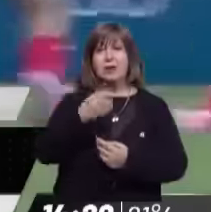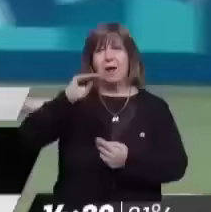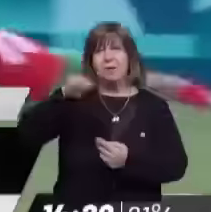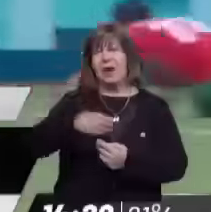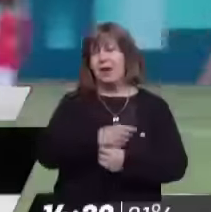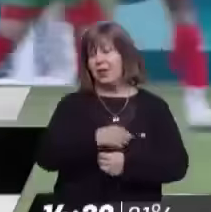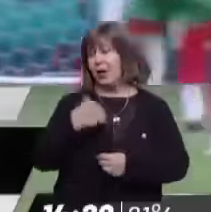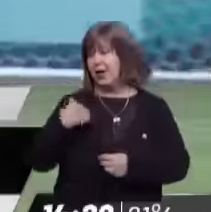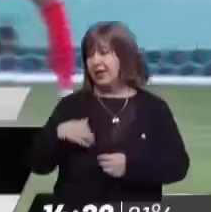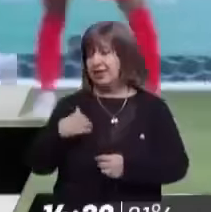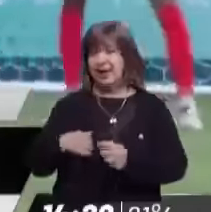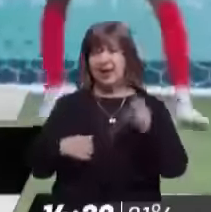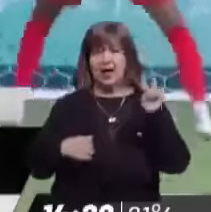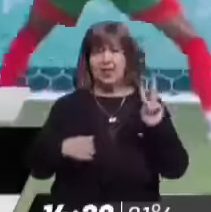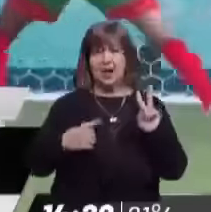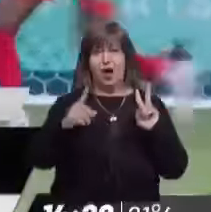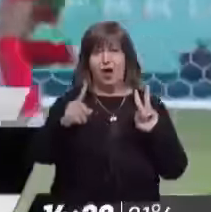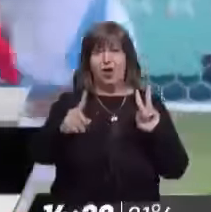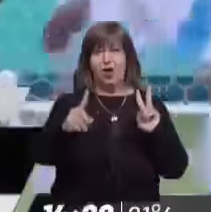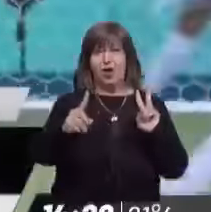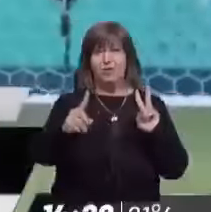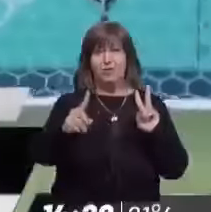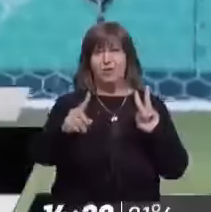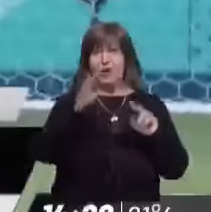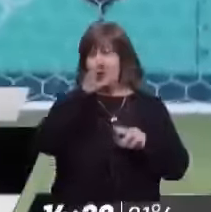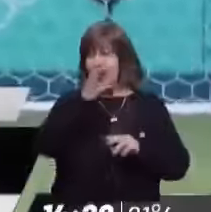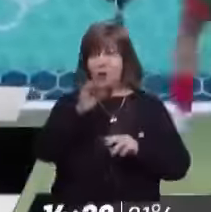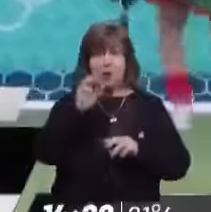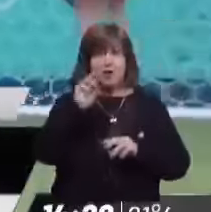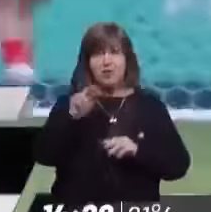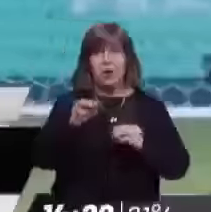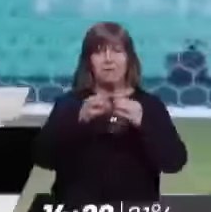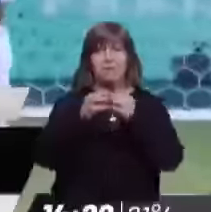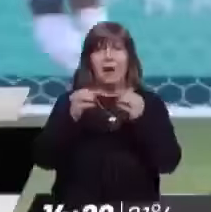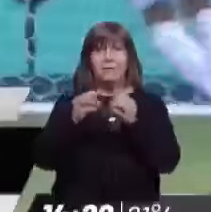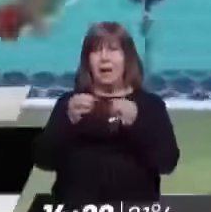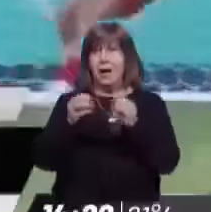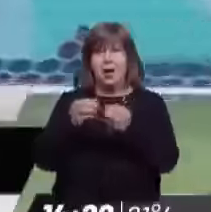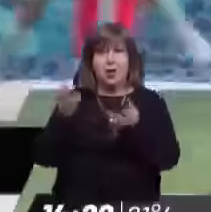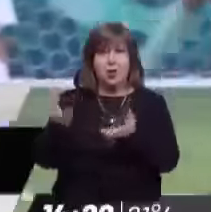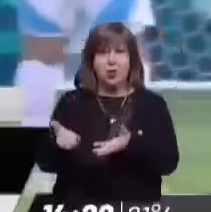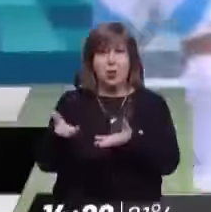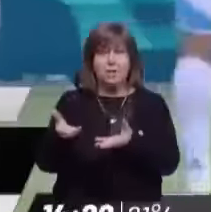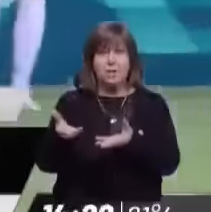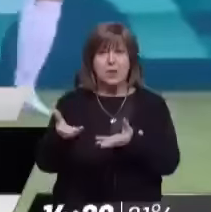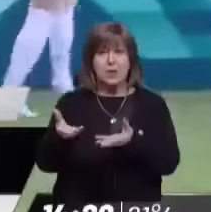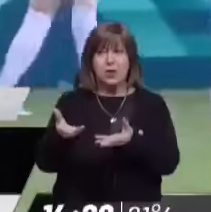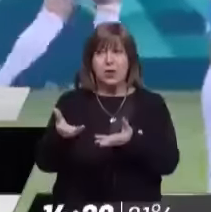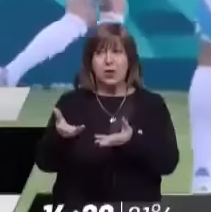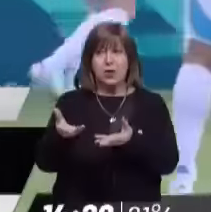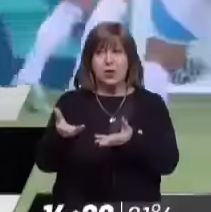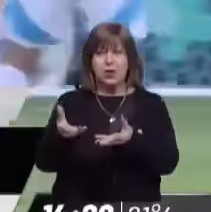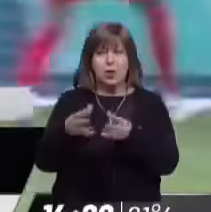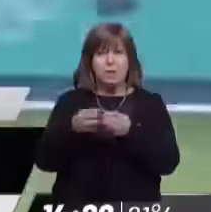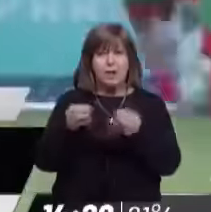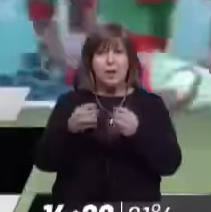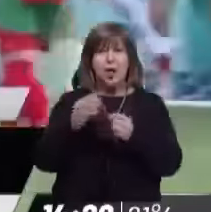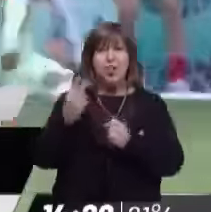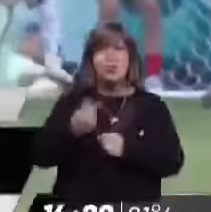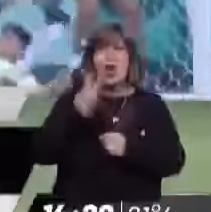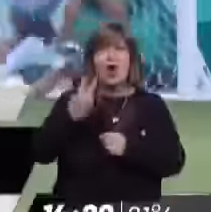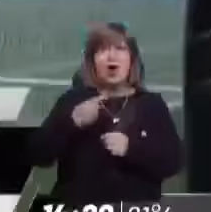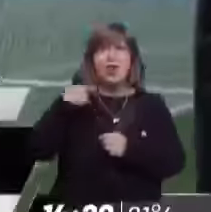perdió 2-1 con Marruecos. Nunca antes visto, es un papelón. ¿Pero cómo tremendo puede ser, Amadeo? No, increíble. 2 horas